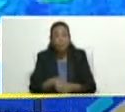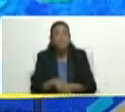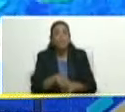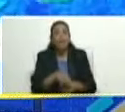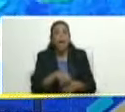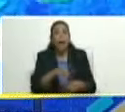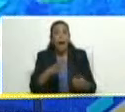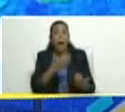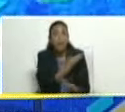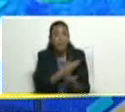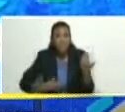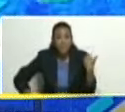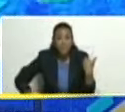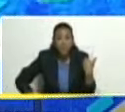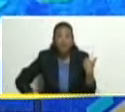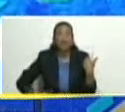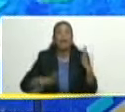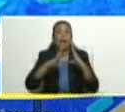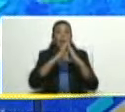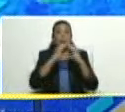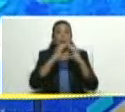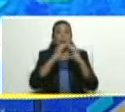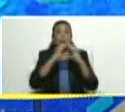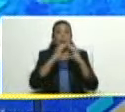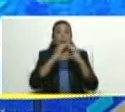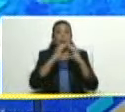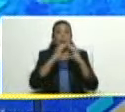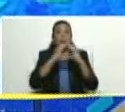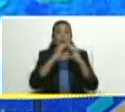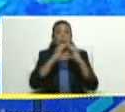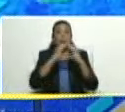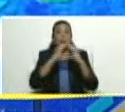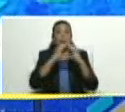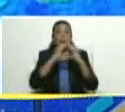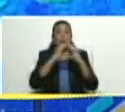la presidenta y a todos los magistrados.